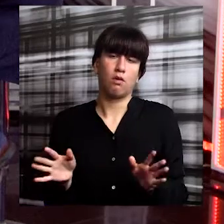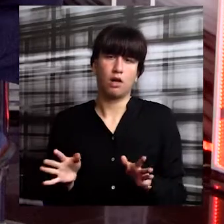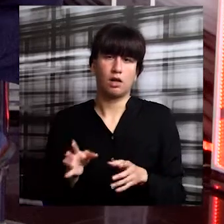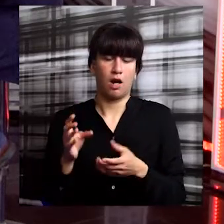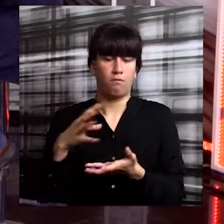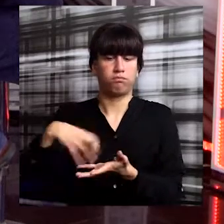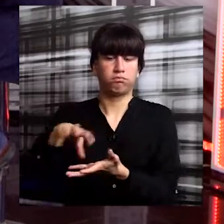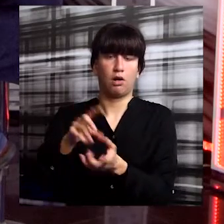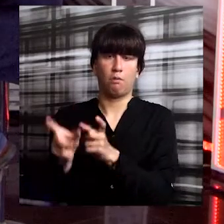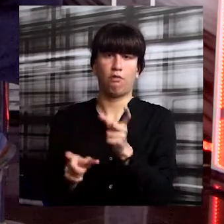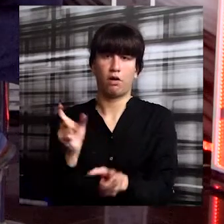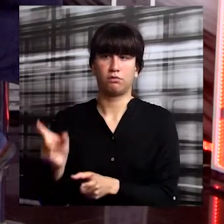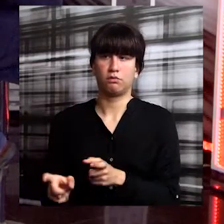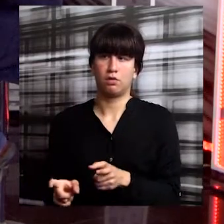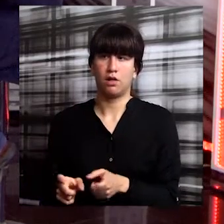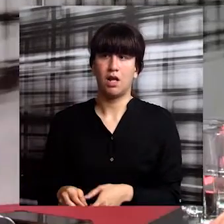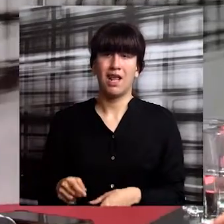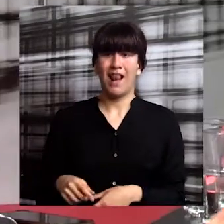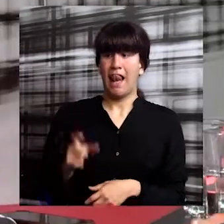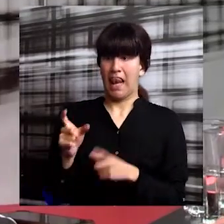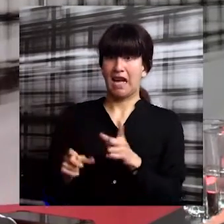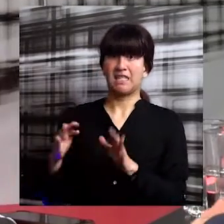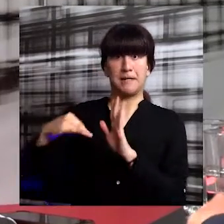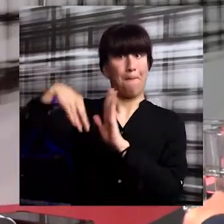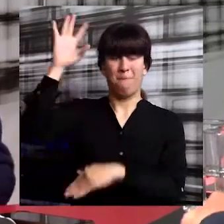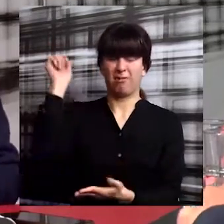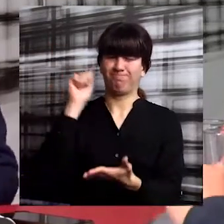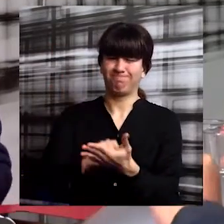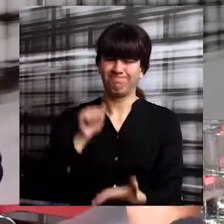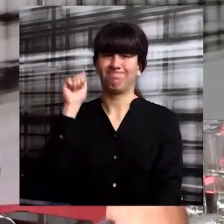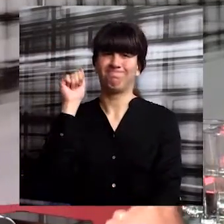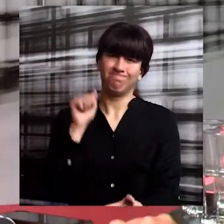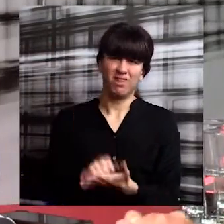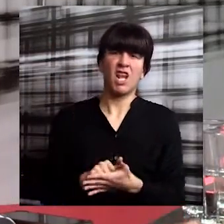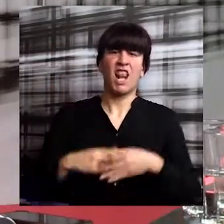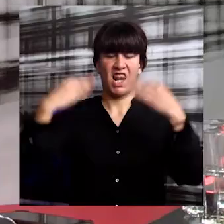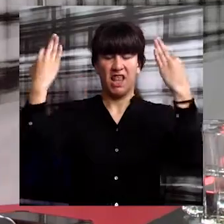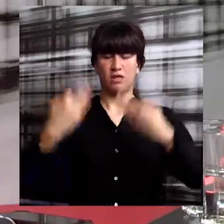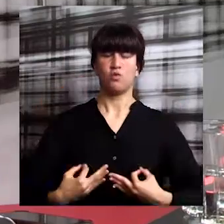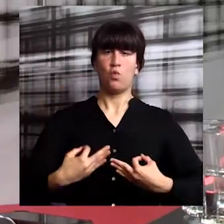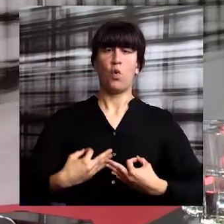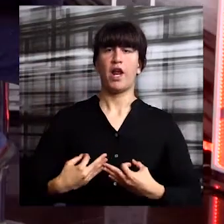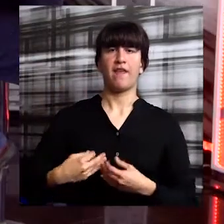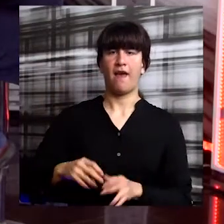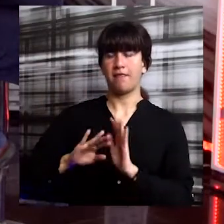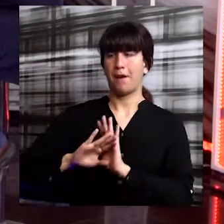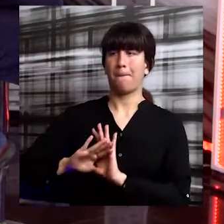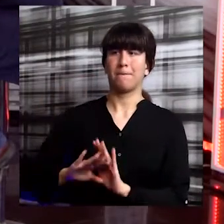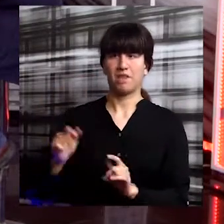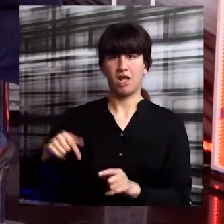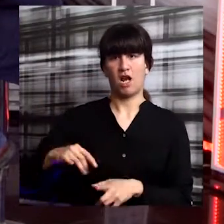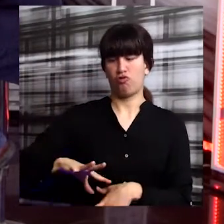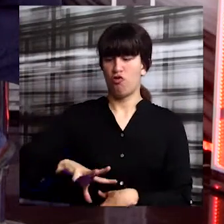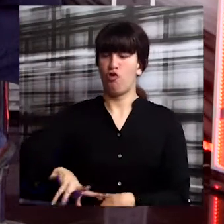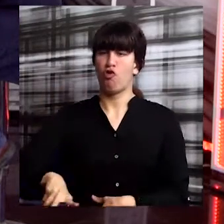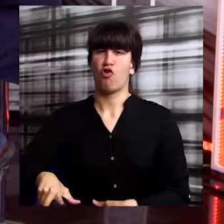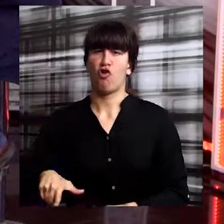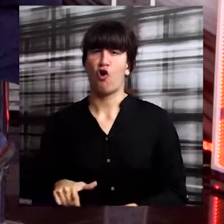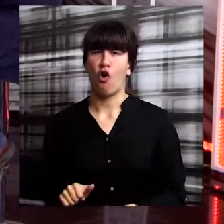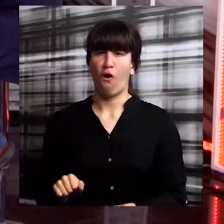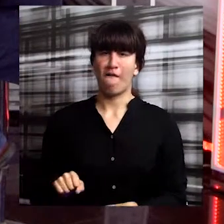cualquier población, las personas de lo que más se quejan es del problema de seguridad ciudadana, de los robos, de los